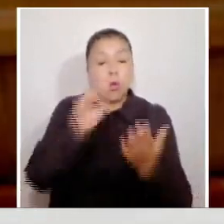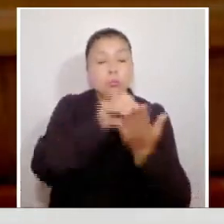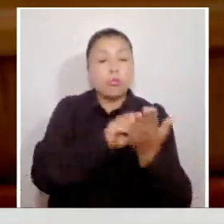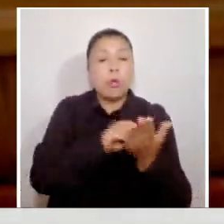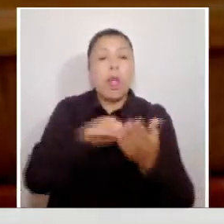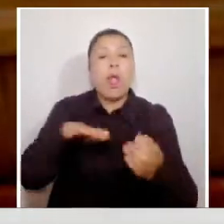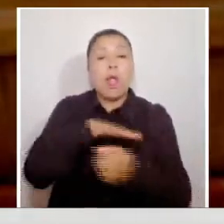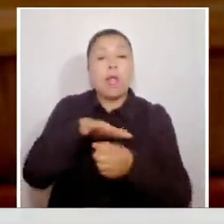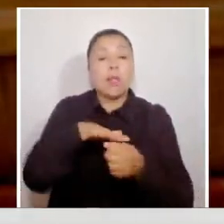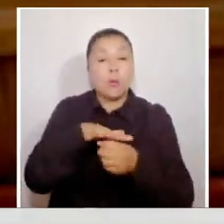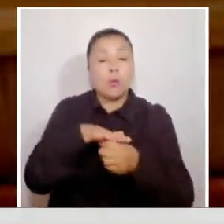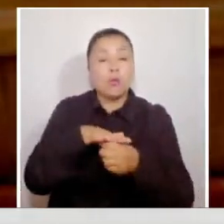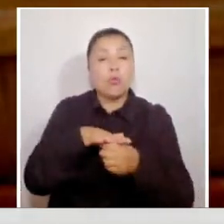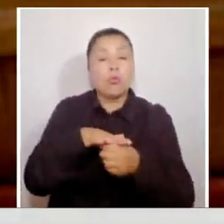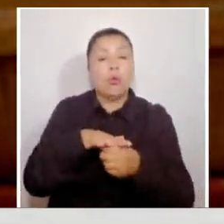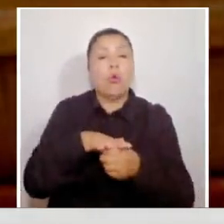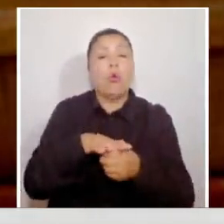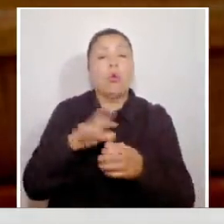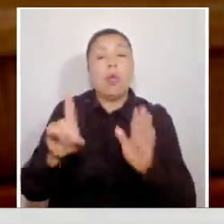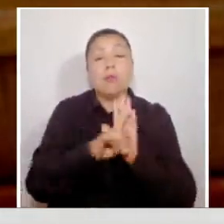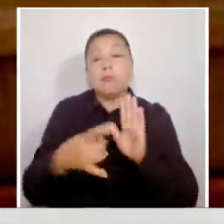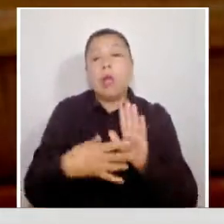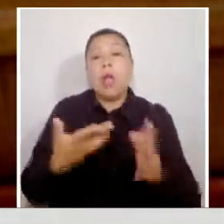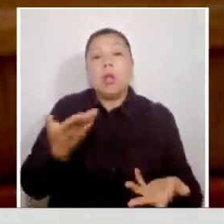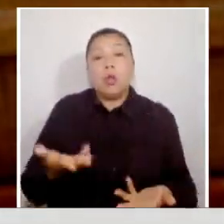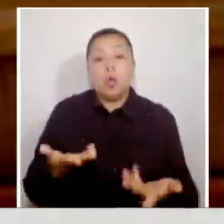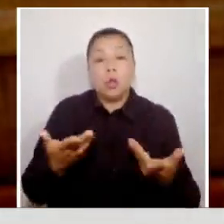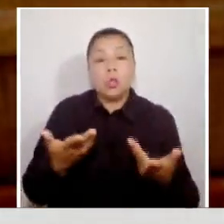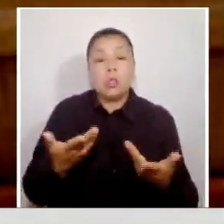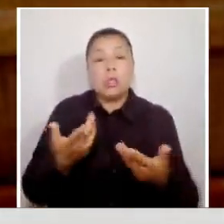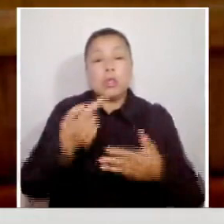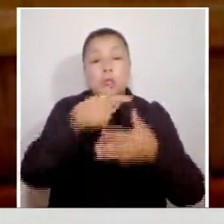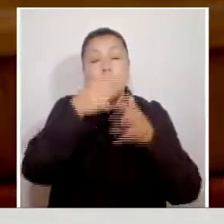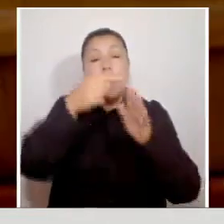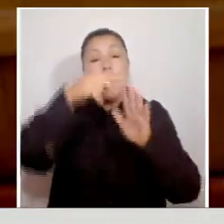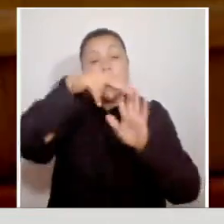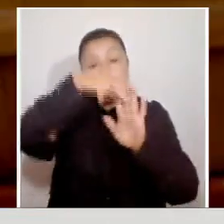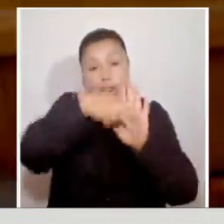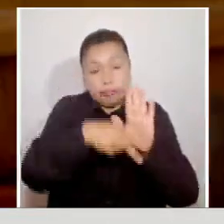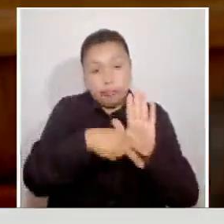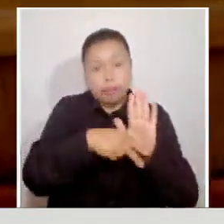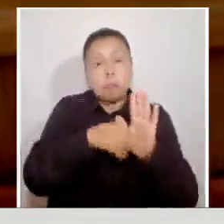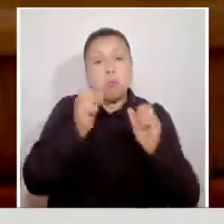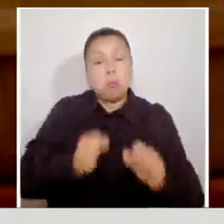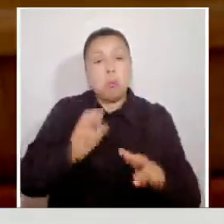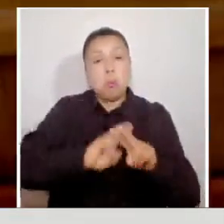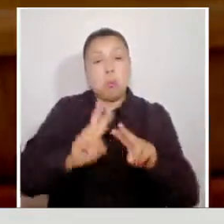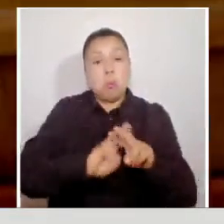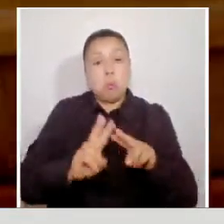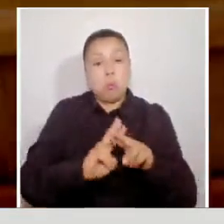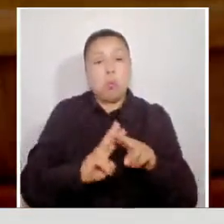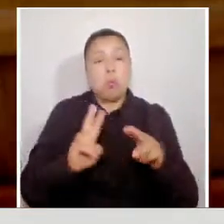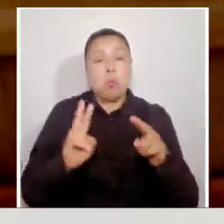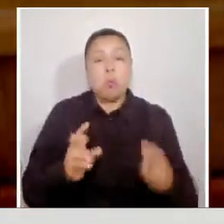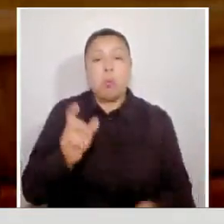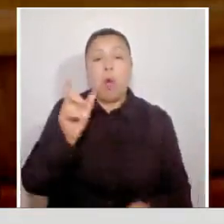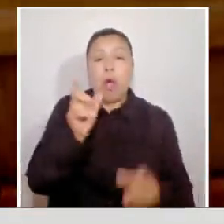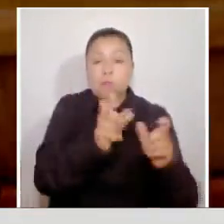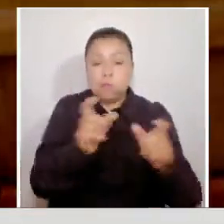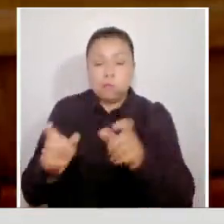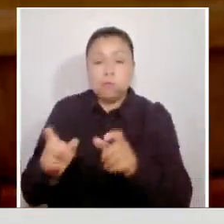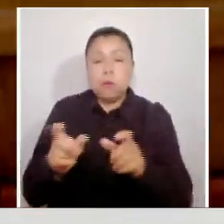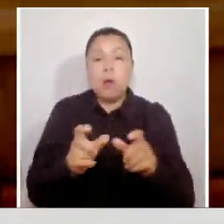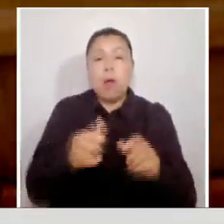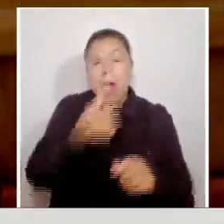irregular por lo tanto hay varias modificaciones que podemos hacer a la persecución penal a las